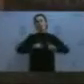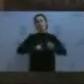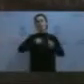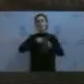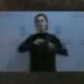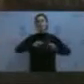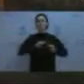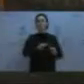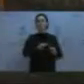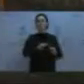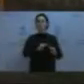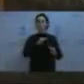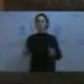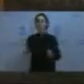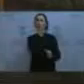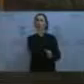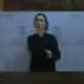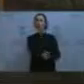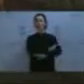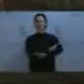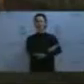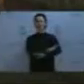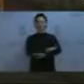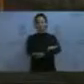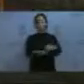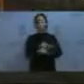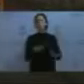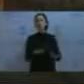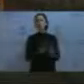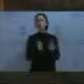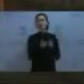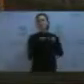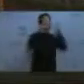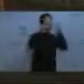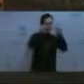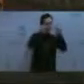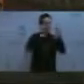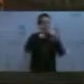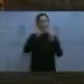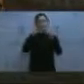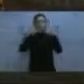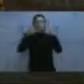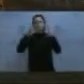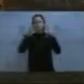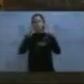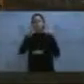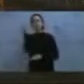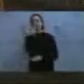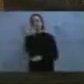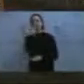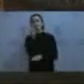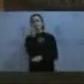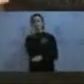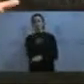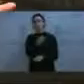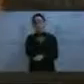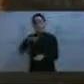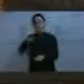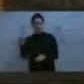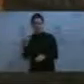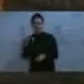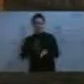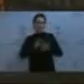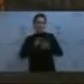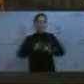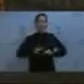órganos colegiados de gobierno, esto es, claustro y consejo escolar, y naturalmente por la Administración